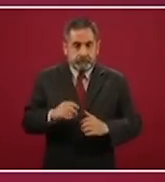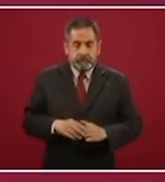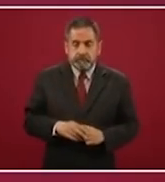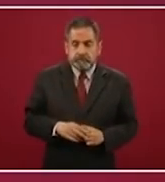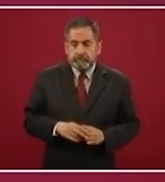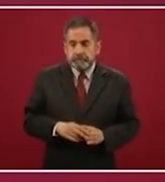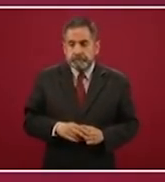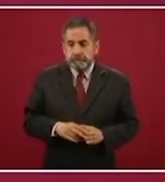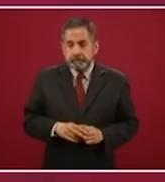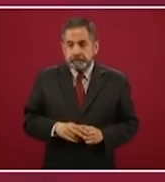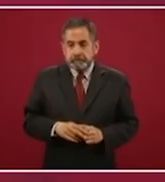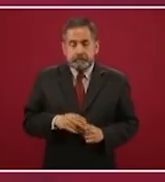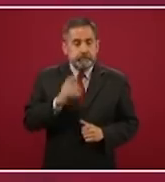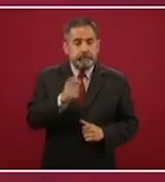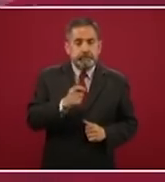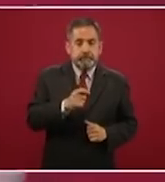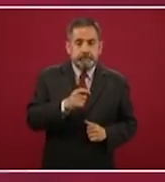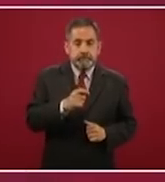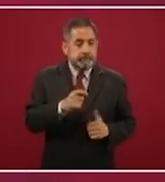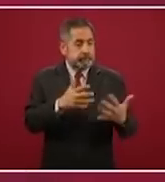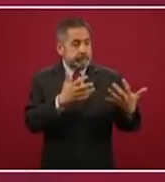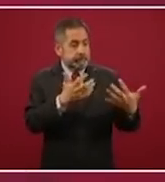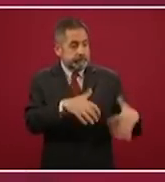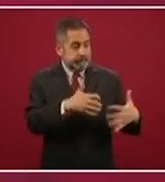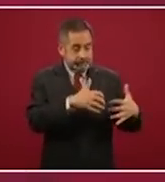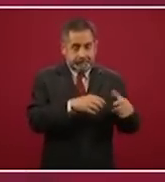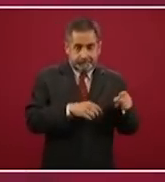de que la diferencia entre una empresa